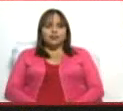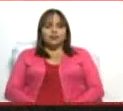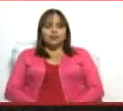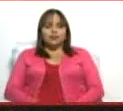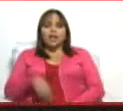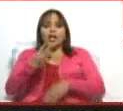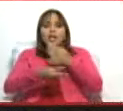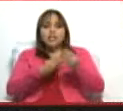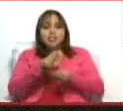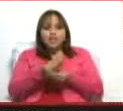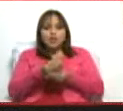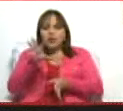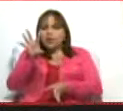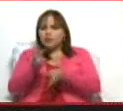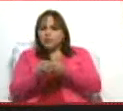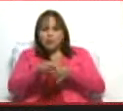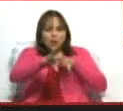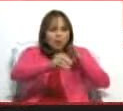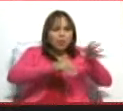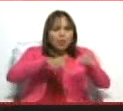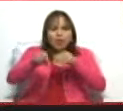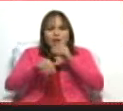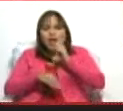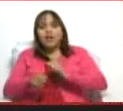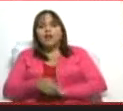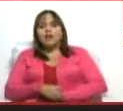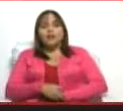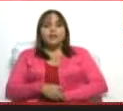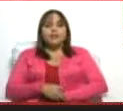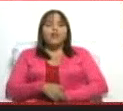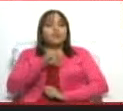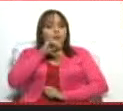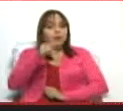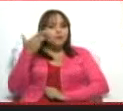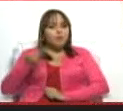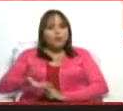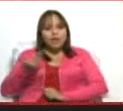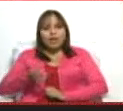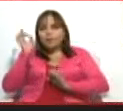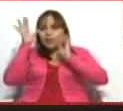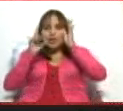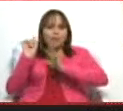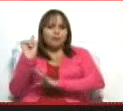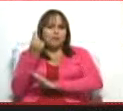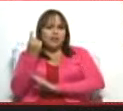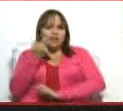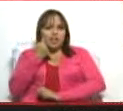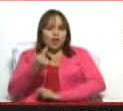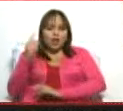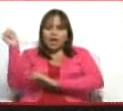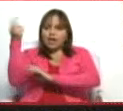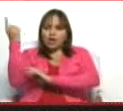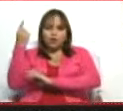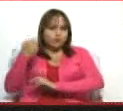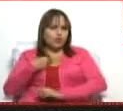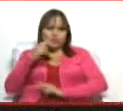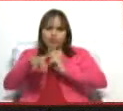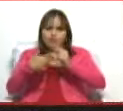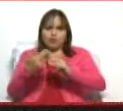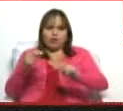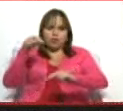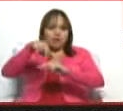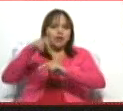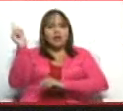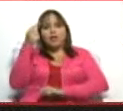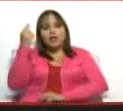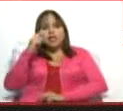Reportes, fuentes confiables, no sé qué, inventan. Primero fue un helicóptero, yo no me monto en helicóptero, señor. Después